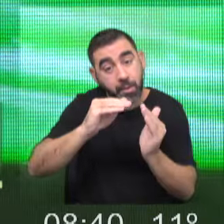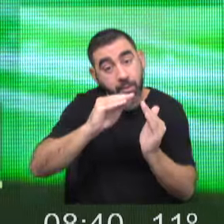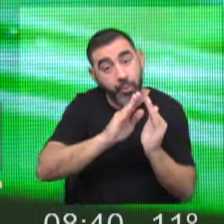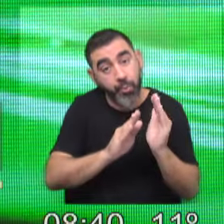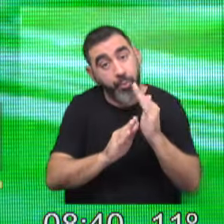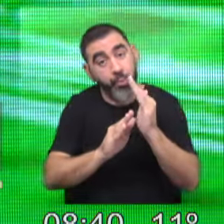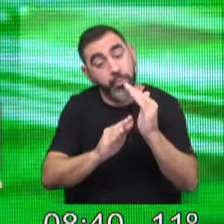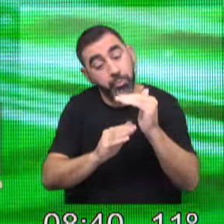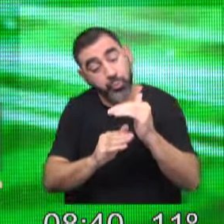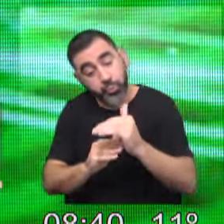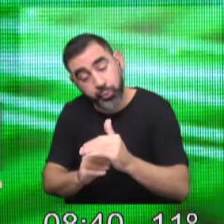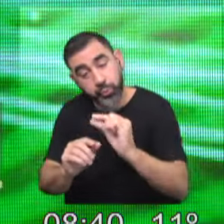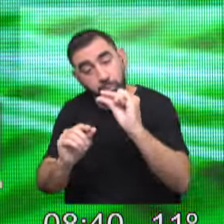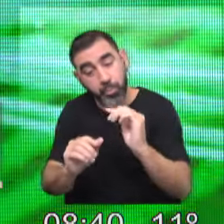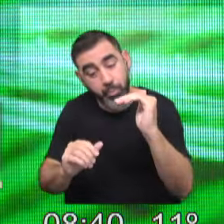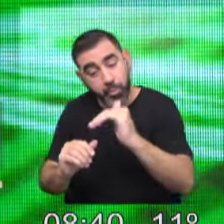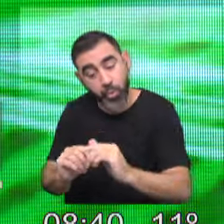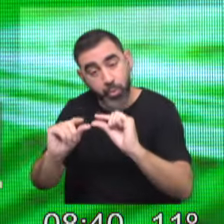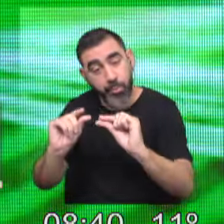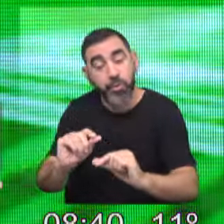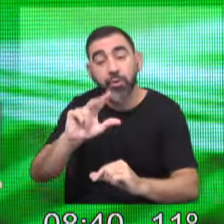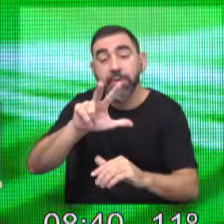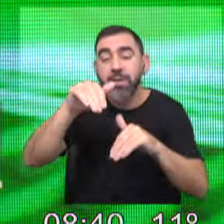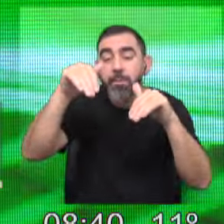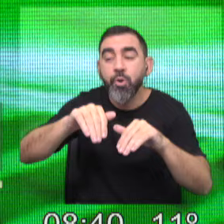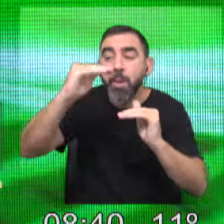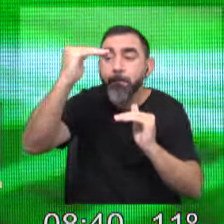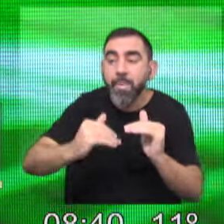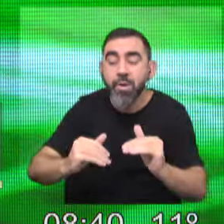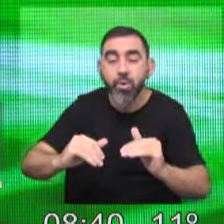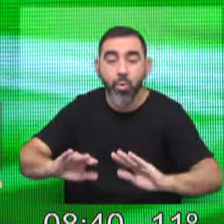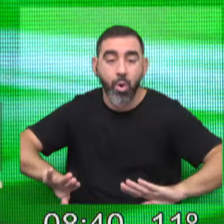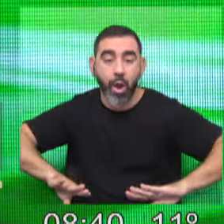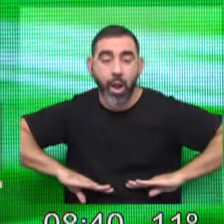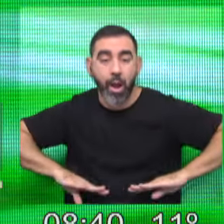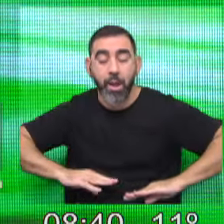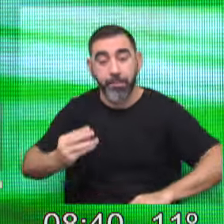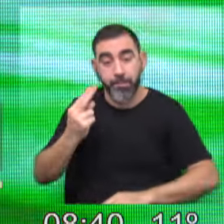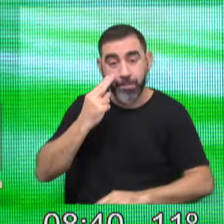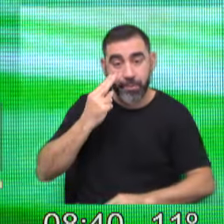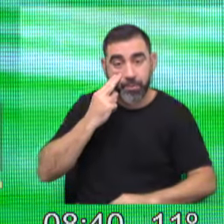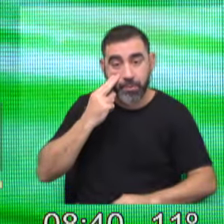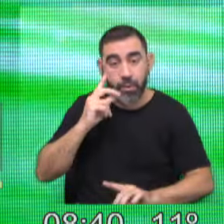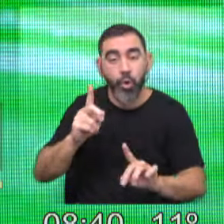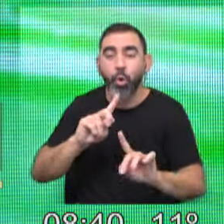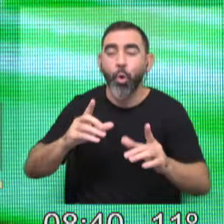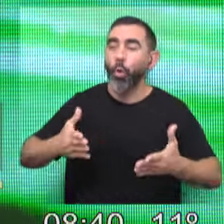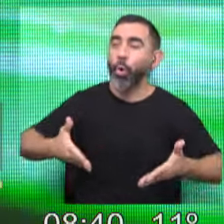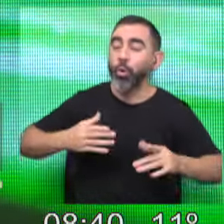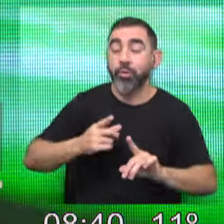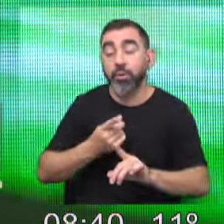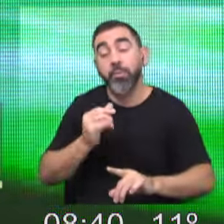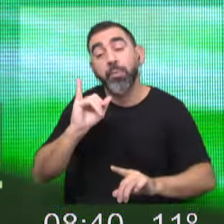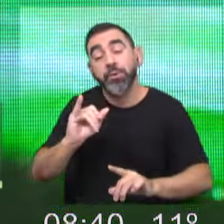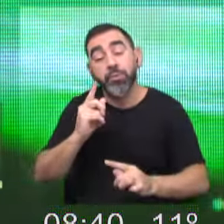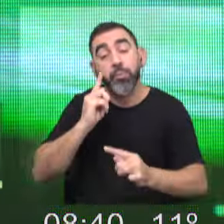números y hemos sacado 3 millones de personas del escenario de hambre, no es que tenemos que estar contentos, pero sí